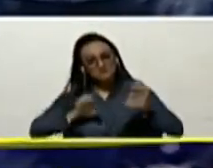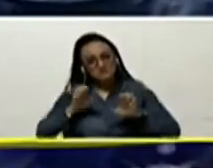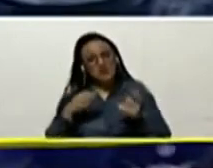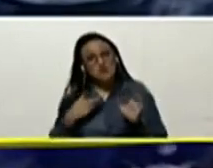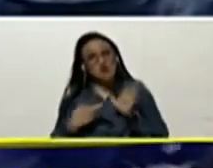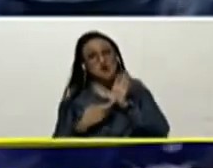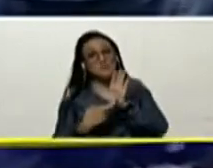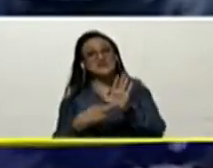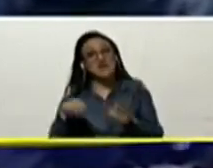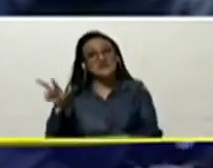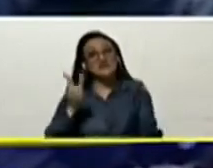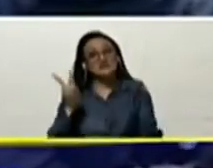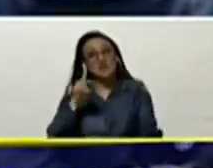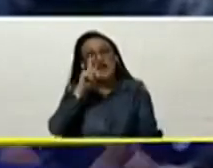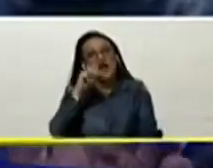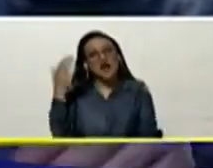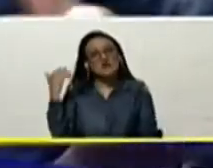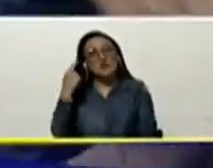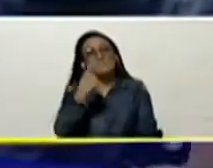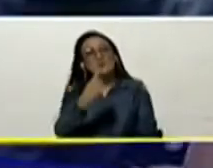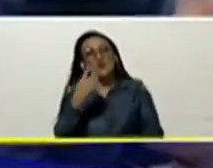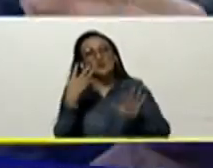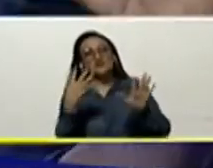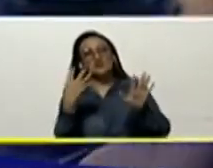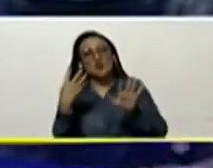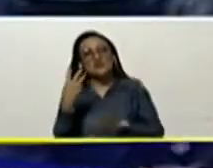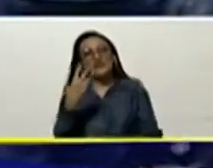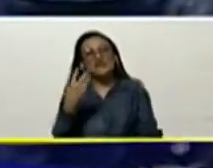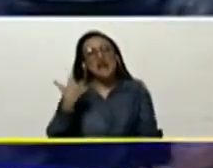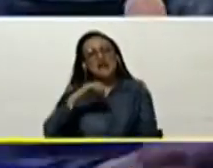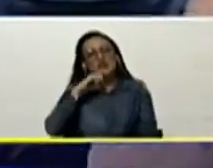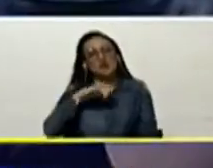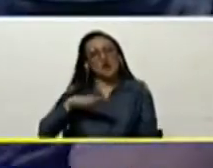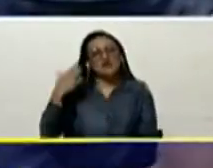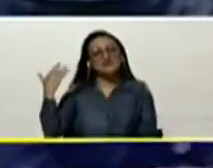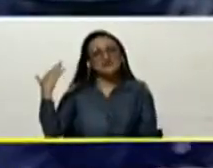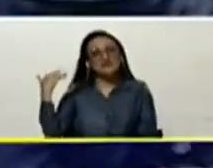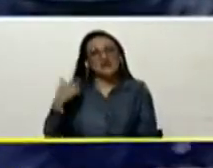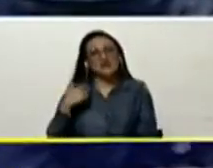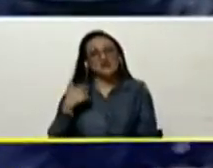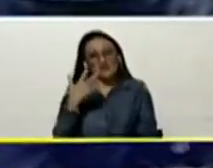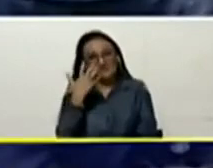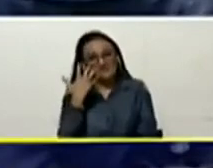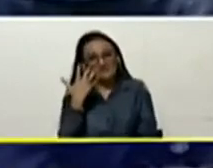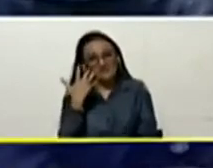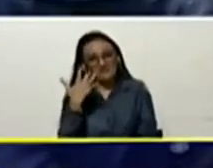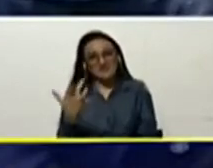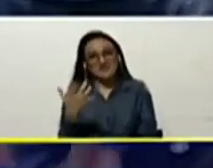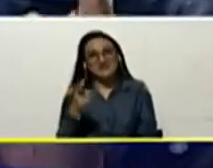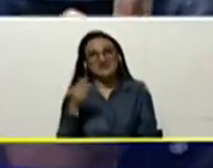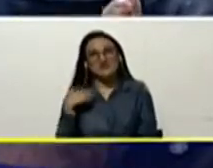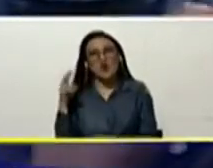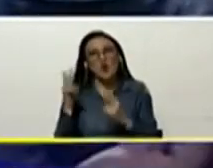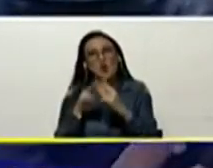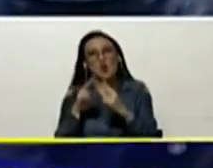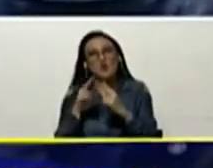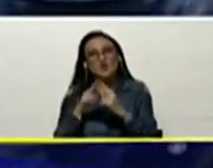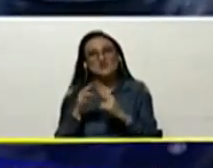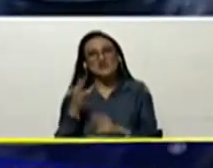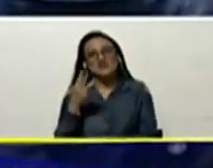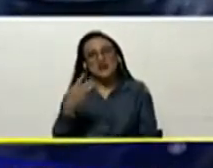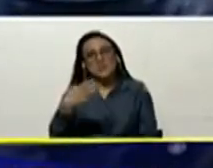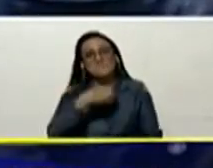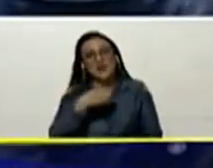Venezuela. Eso fue en el año 93. Entonces hay crónicas sobre lo que yo vi en ese encuentro donde conocí a tres